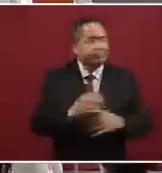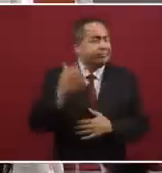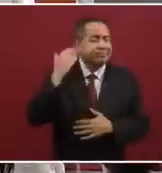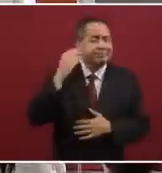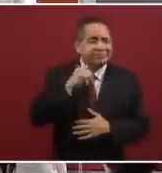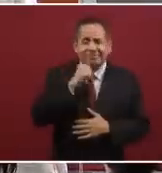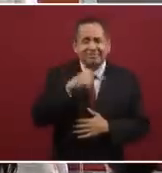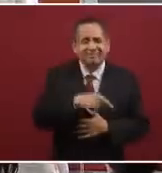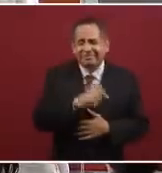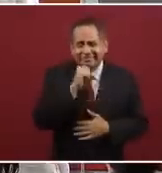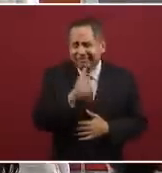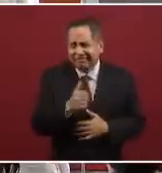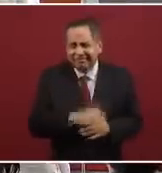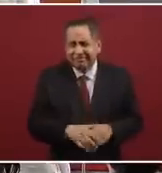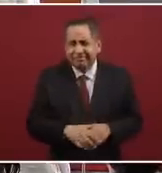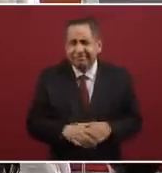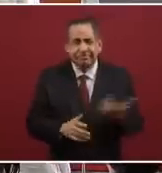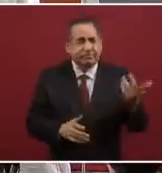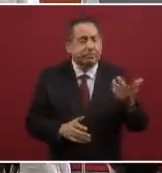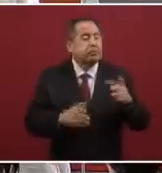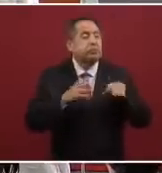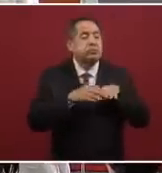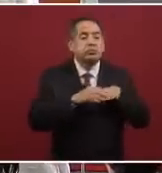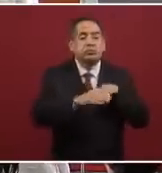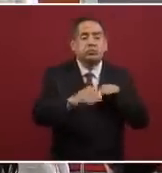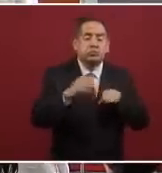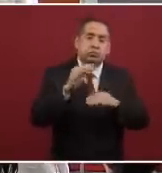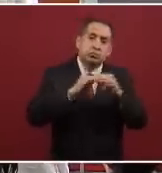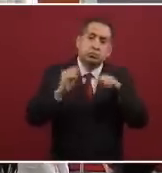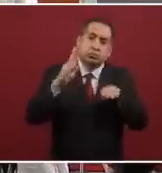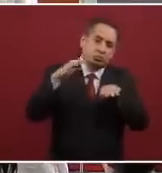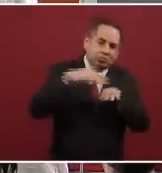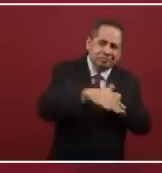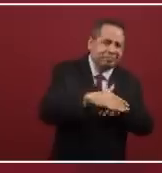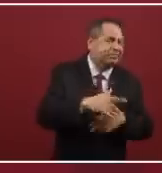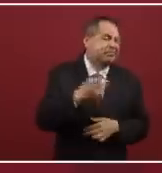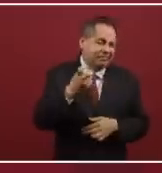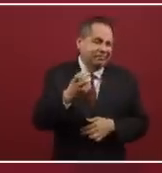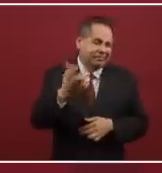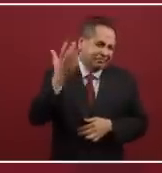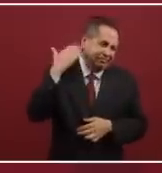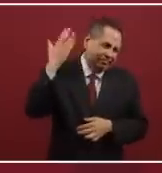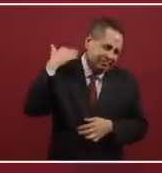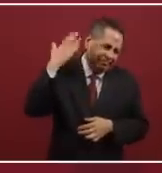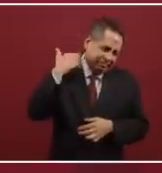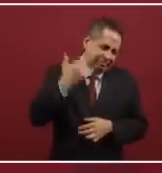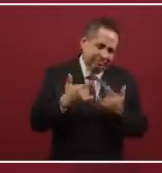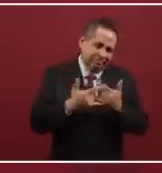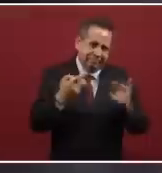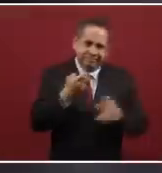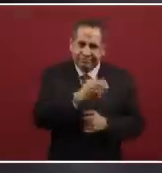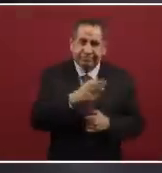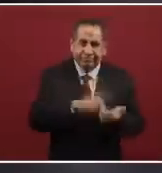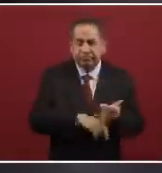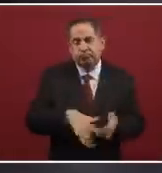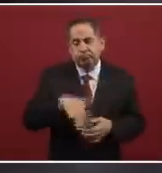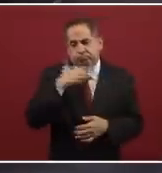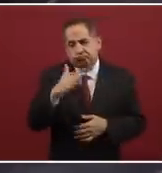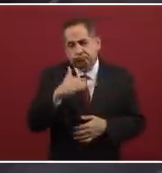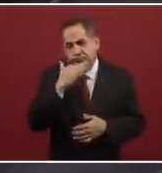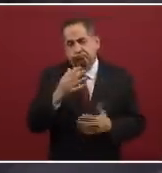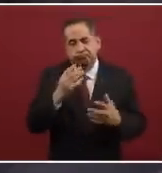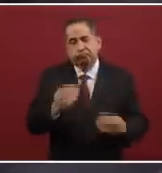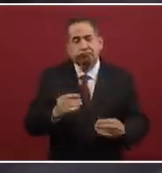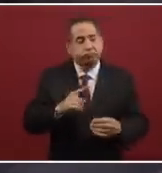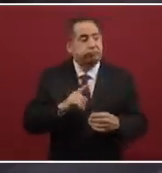sin los taludes, se derrumbaban. Esa era la historia de la corrupción en